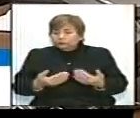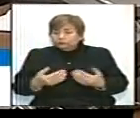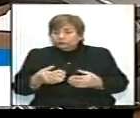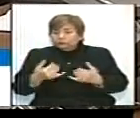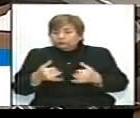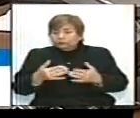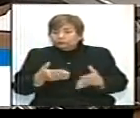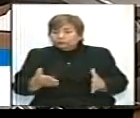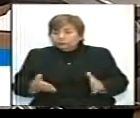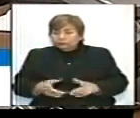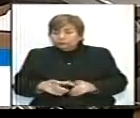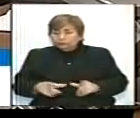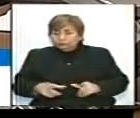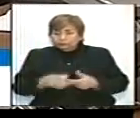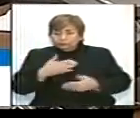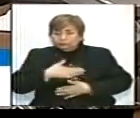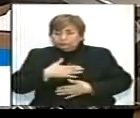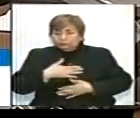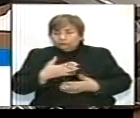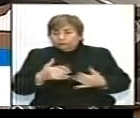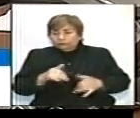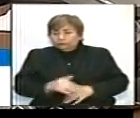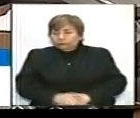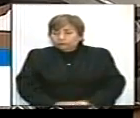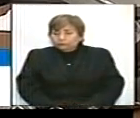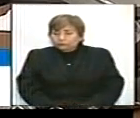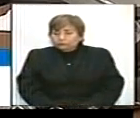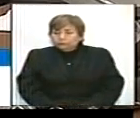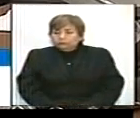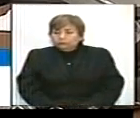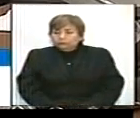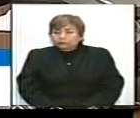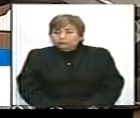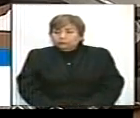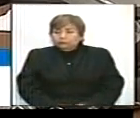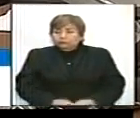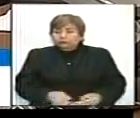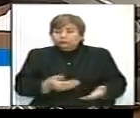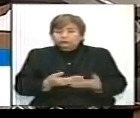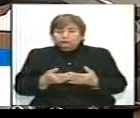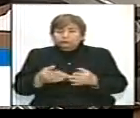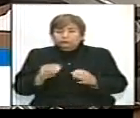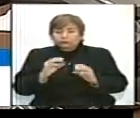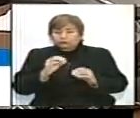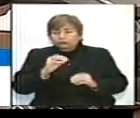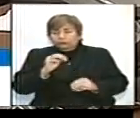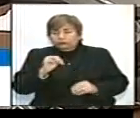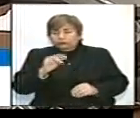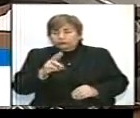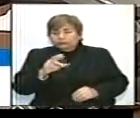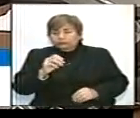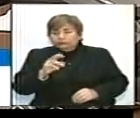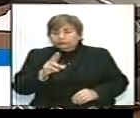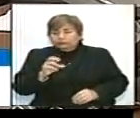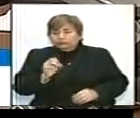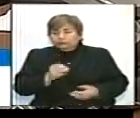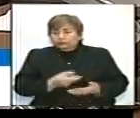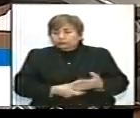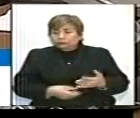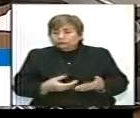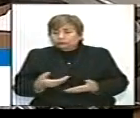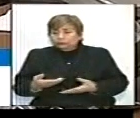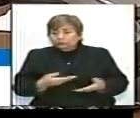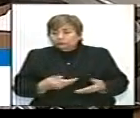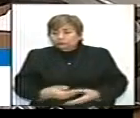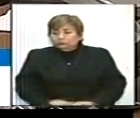áreas de esparcimiento, salas de uso múltiple, salas de televisión, de meditación y salas de monitores, aulas de innovación, salas de lectura,